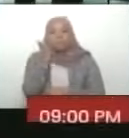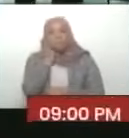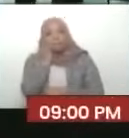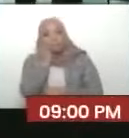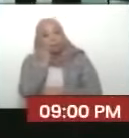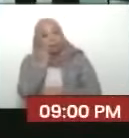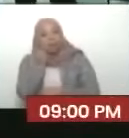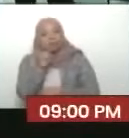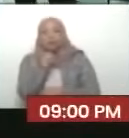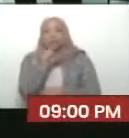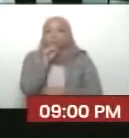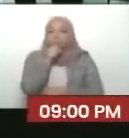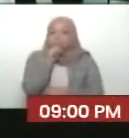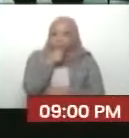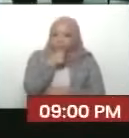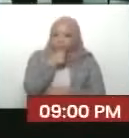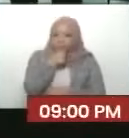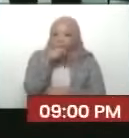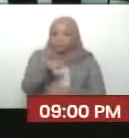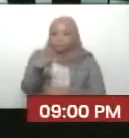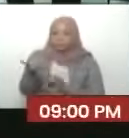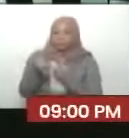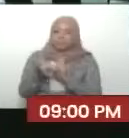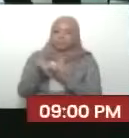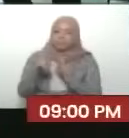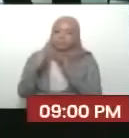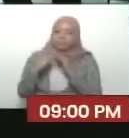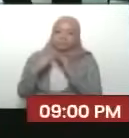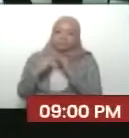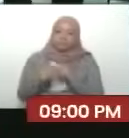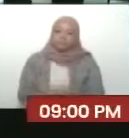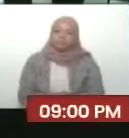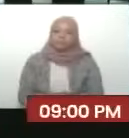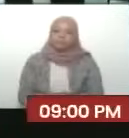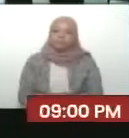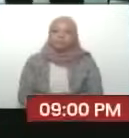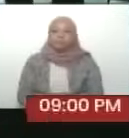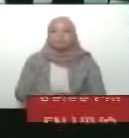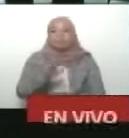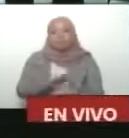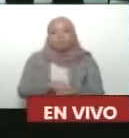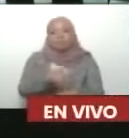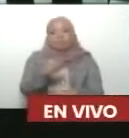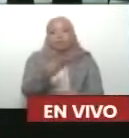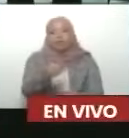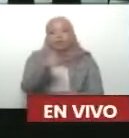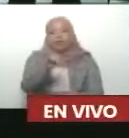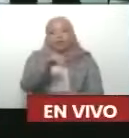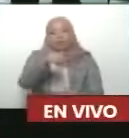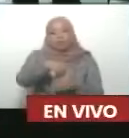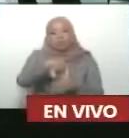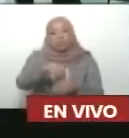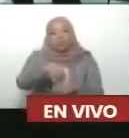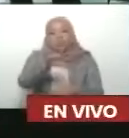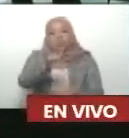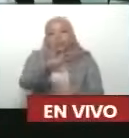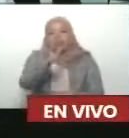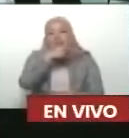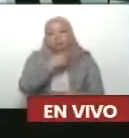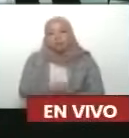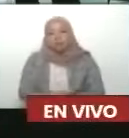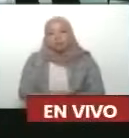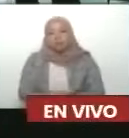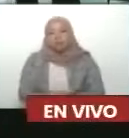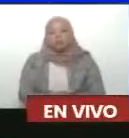tus vecinos? ¿Por qué hay que salir a votar el domingo que viene? Bueno, presidente, nosotros